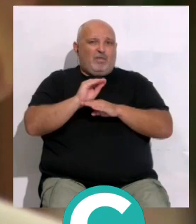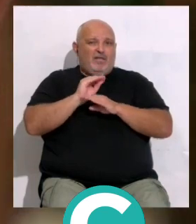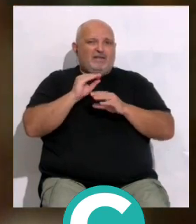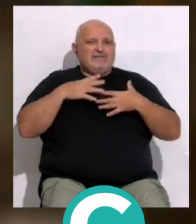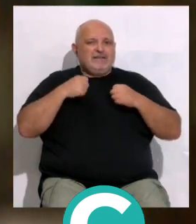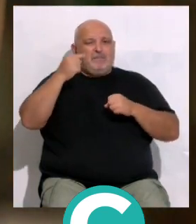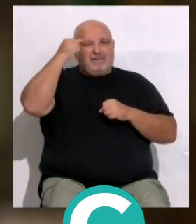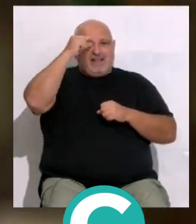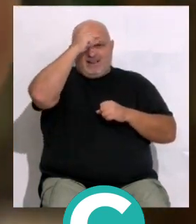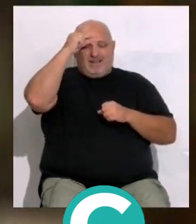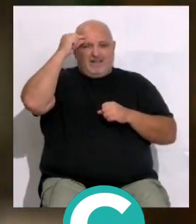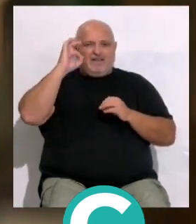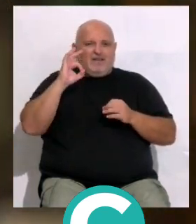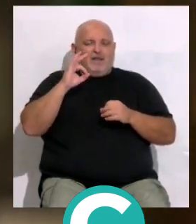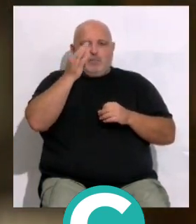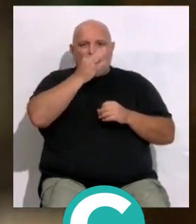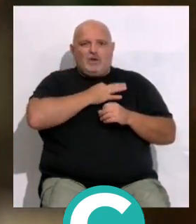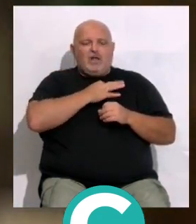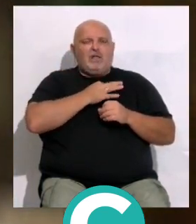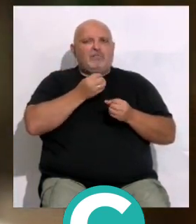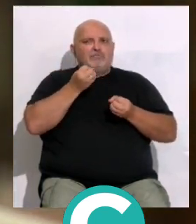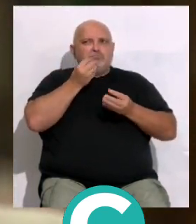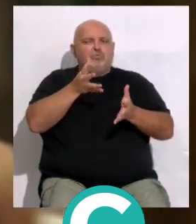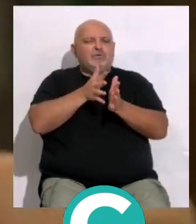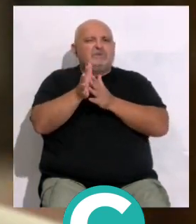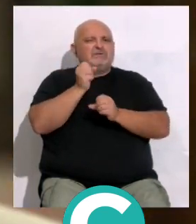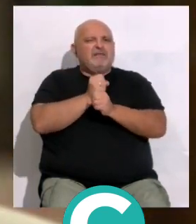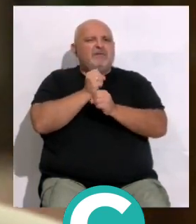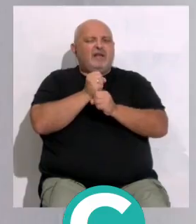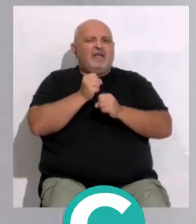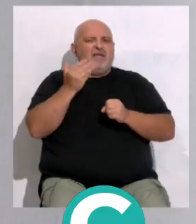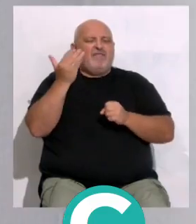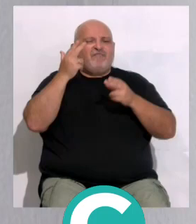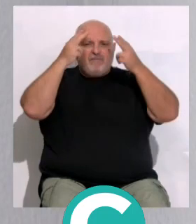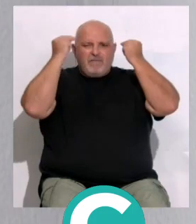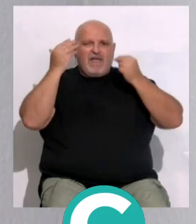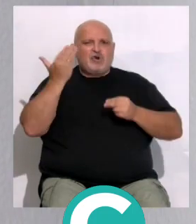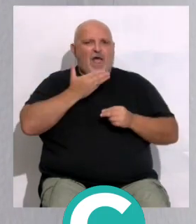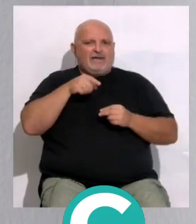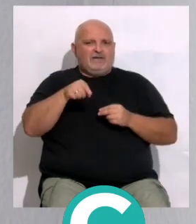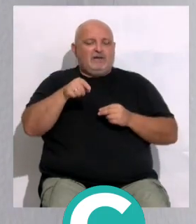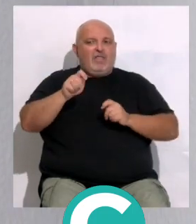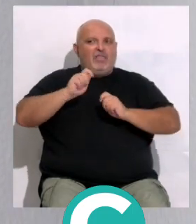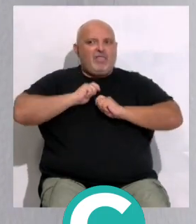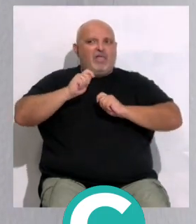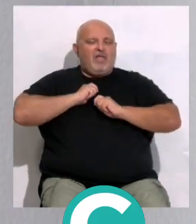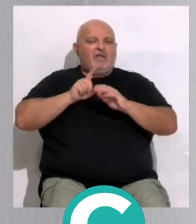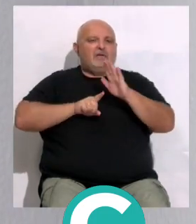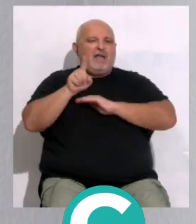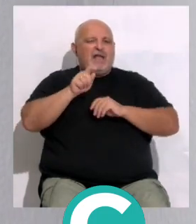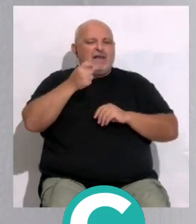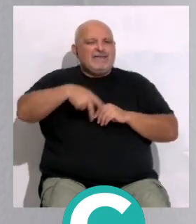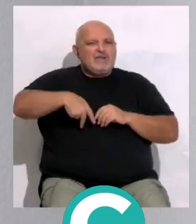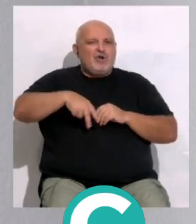de la salud mental del Hospital de Puerto Real ha destacado el trabajo de la enfermería escolar por lo que puede aportar para el desarrollo de los